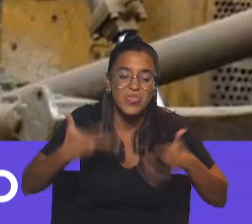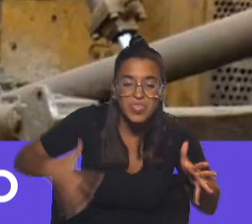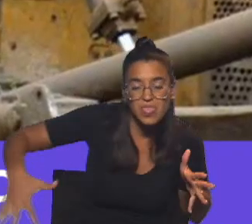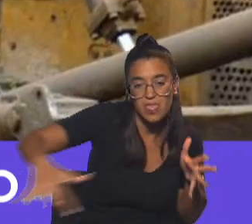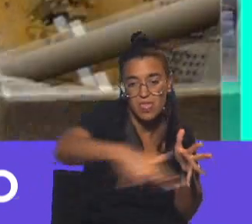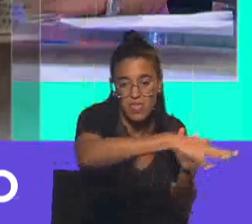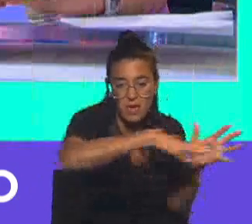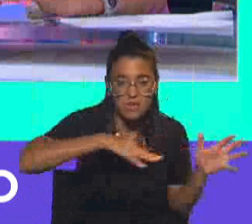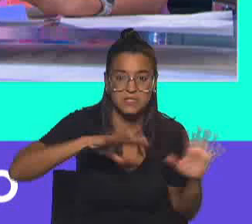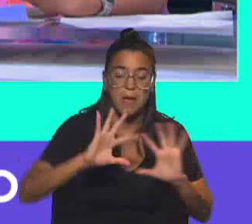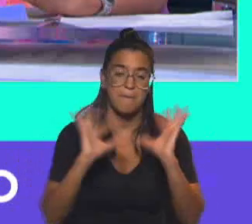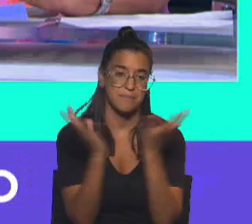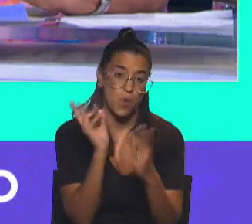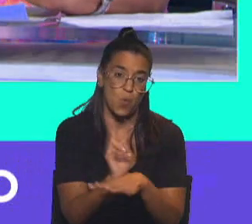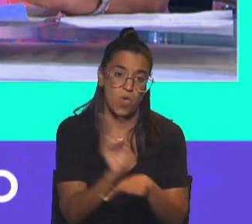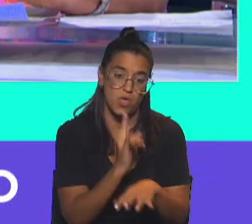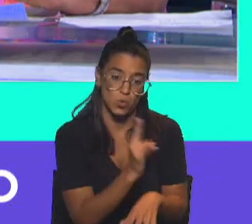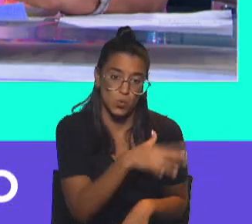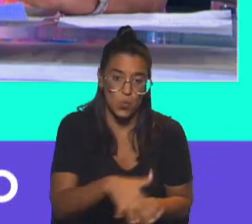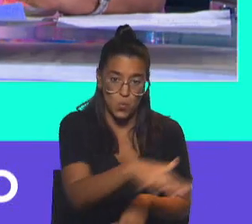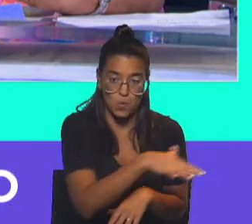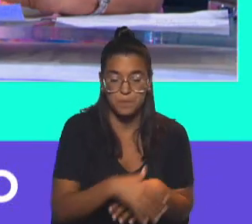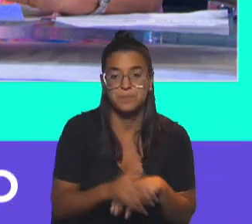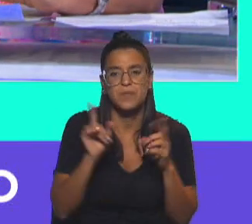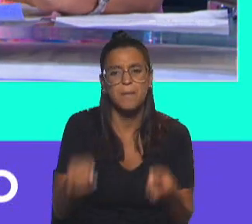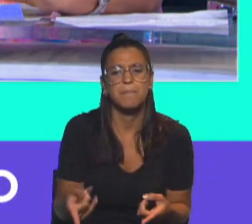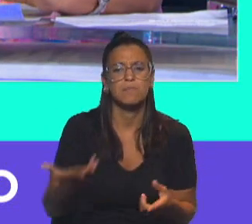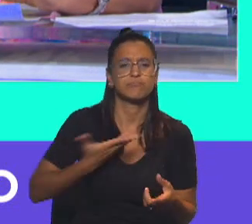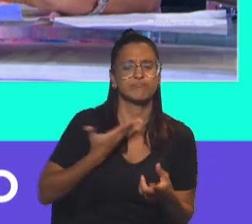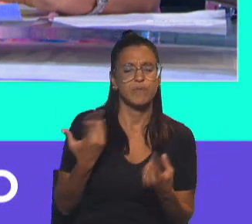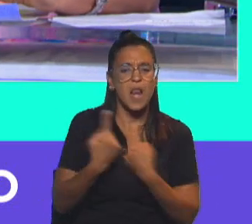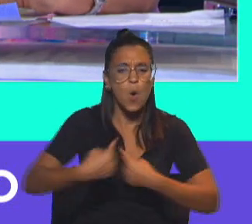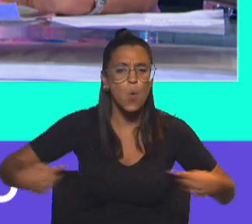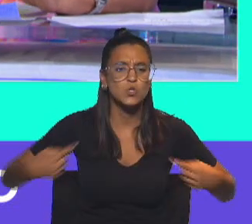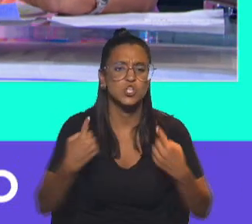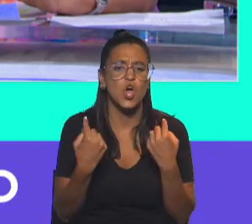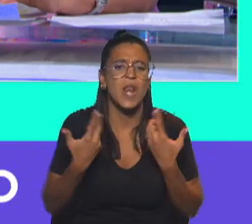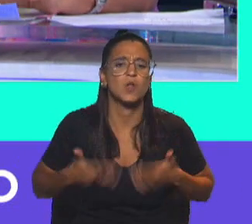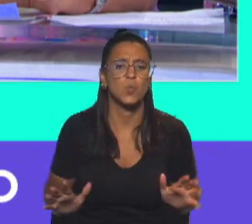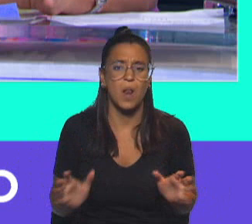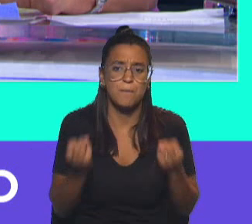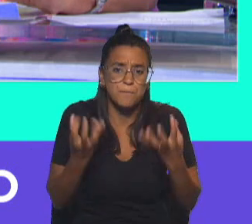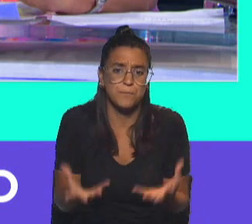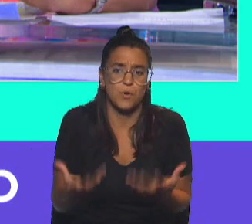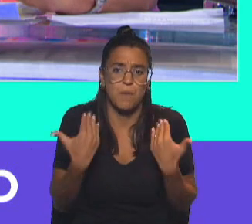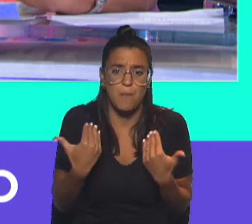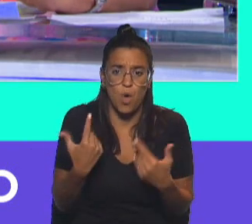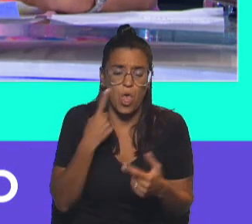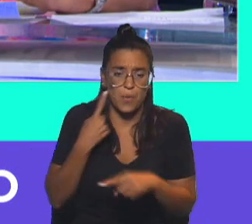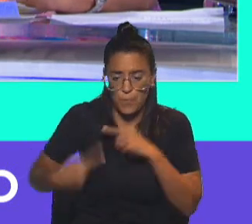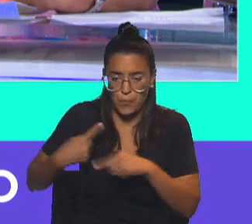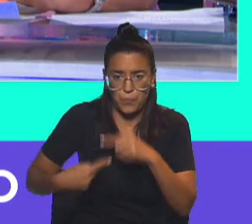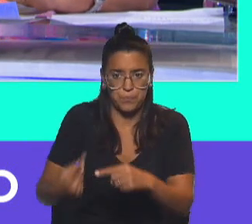del planeta, ¿no? Así también los afecta mucho todo el tema de recursos naturales porque son fundamentales para su propia